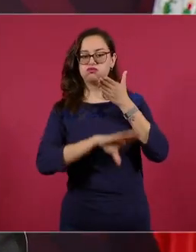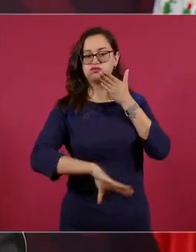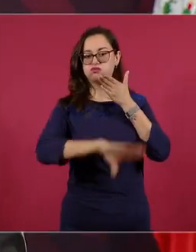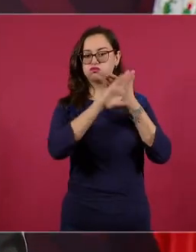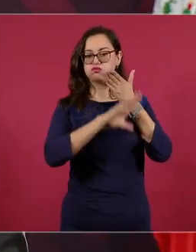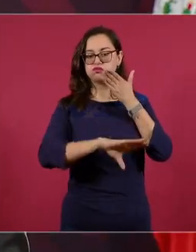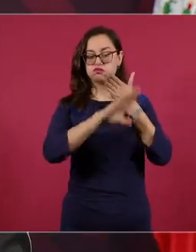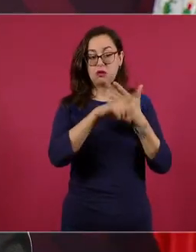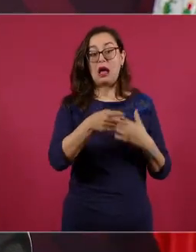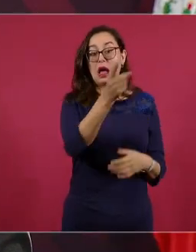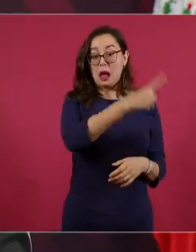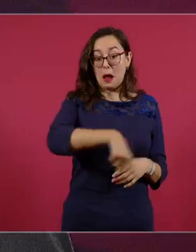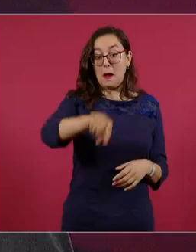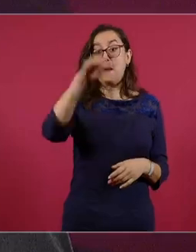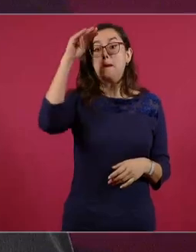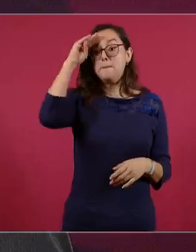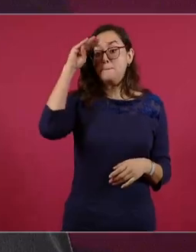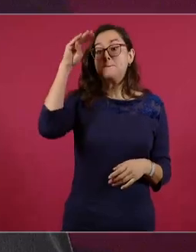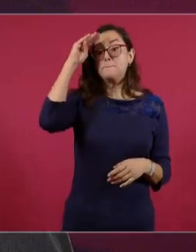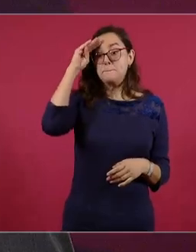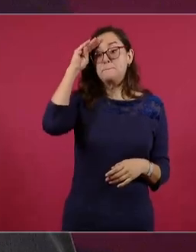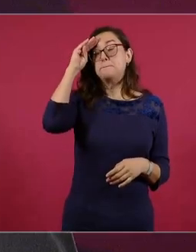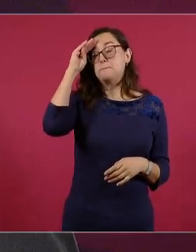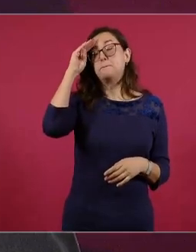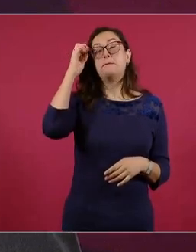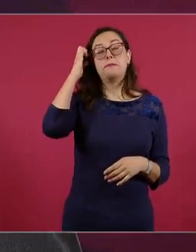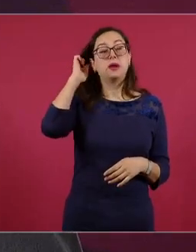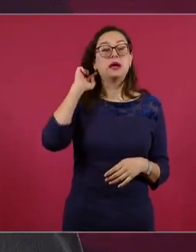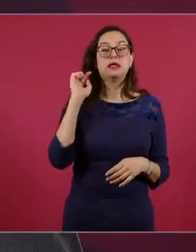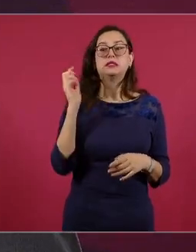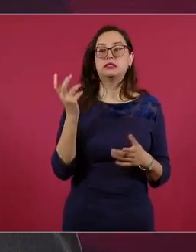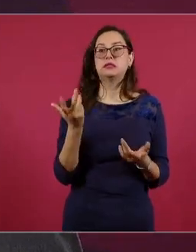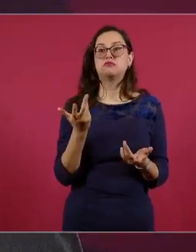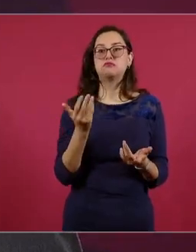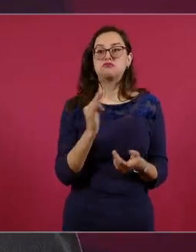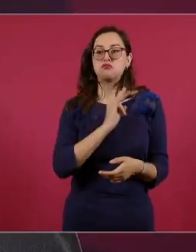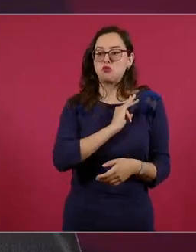para AMLO, presidente narco,